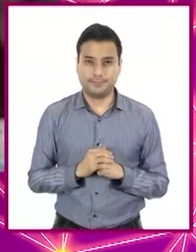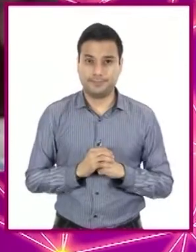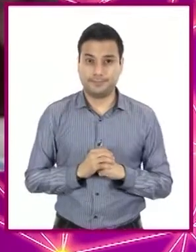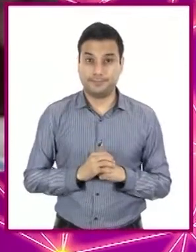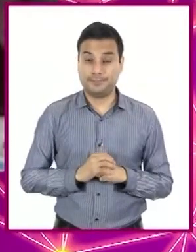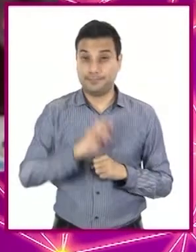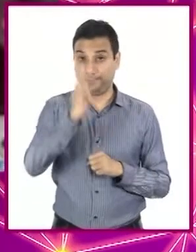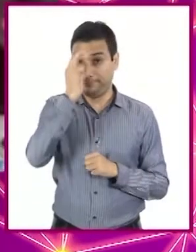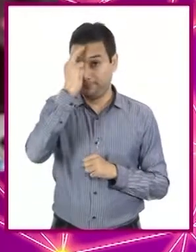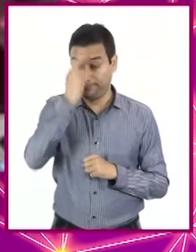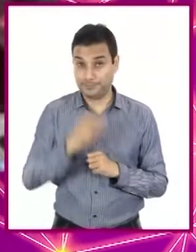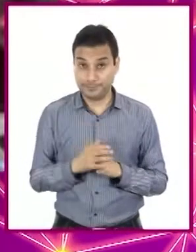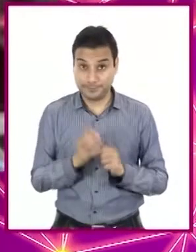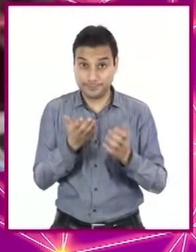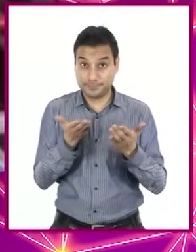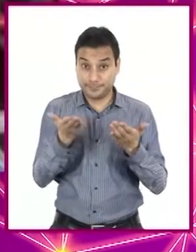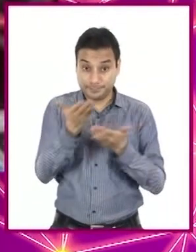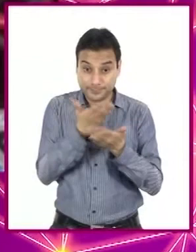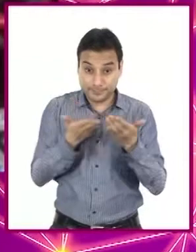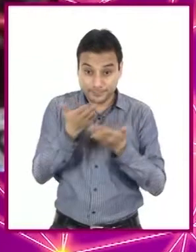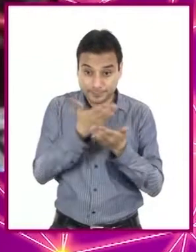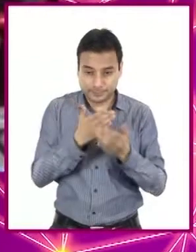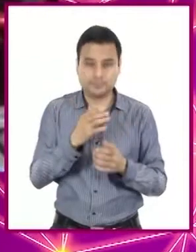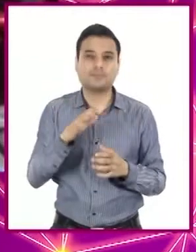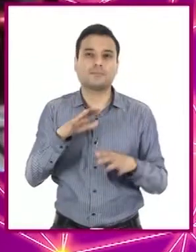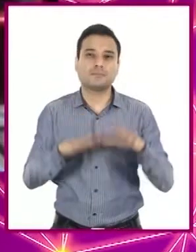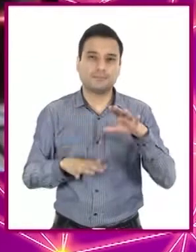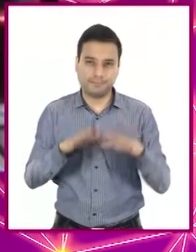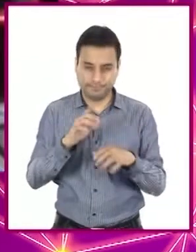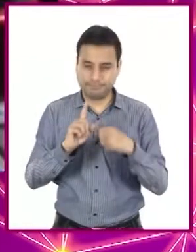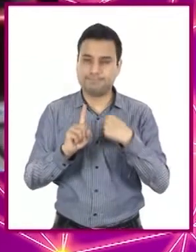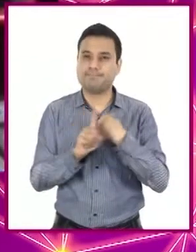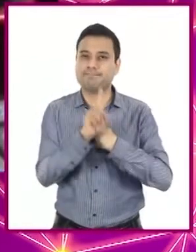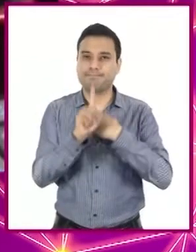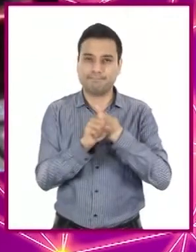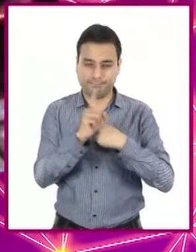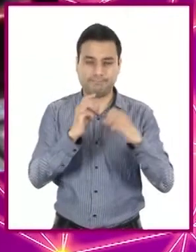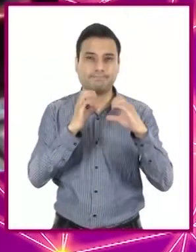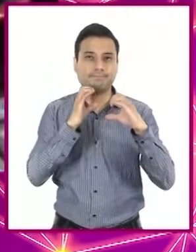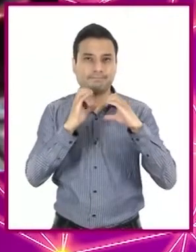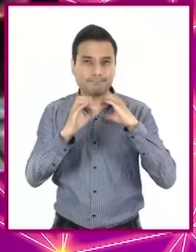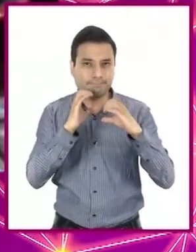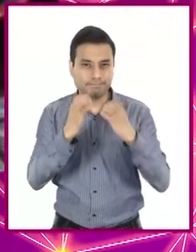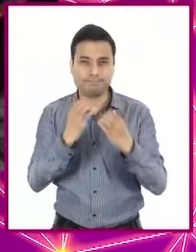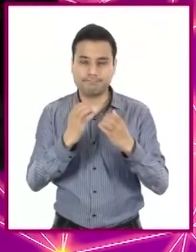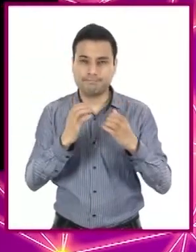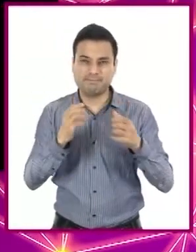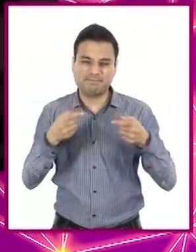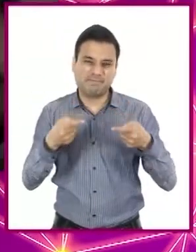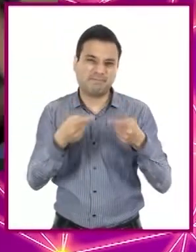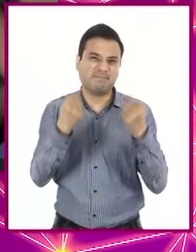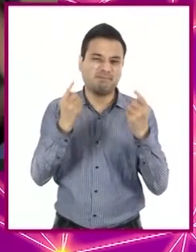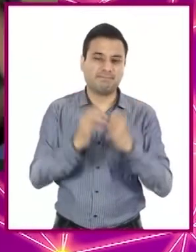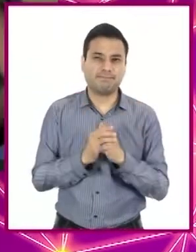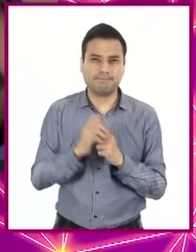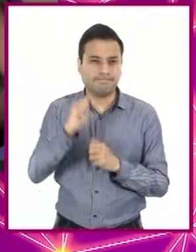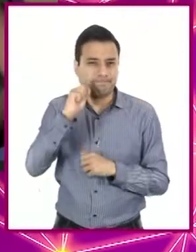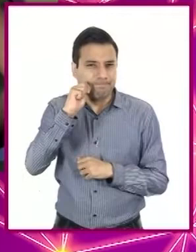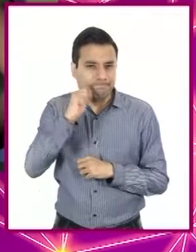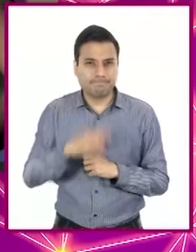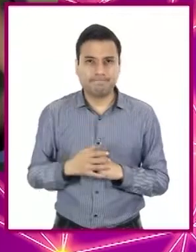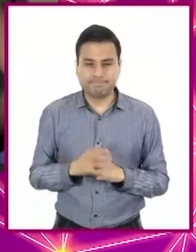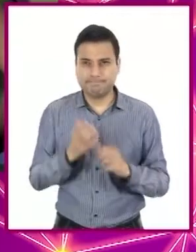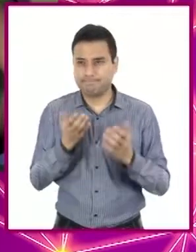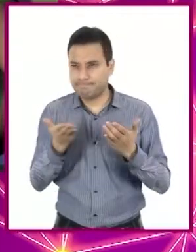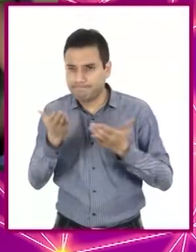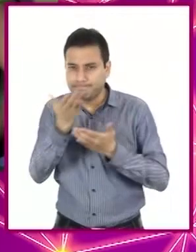presente que la sola convivencia puede generar dificultades en la comunicación e incluso crear conflictos. No obstante, el